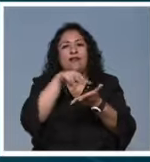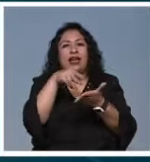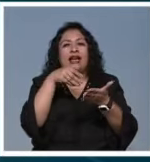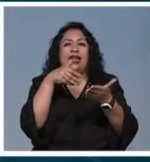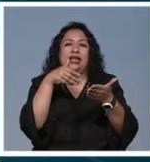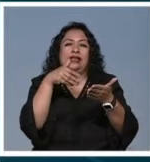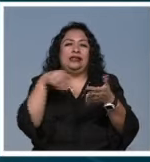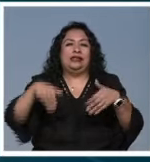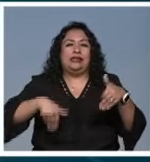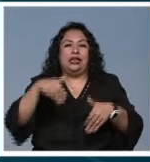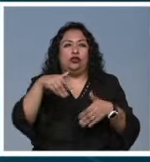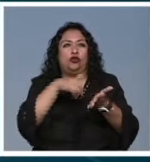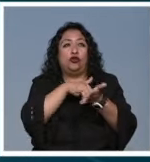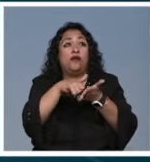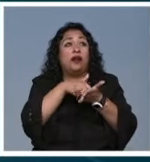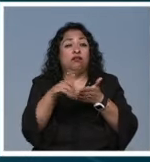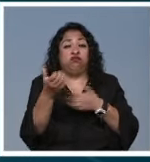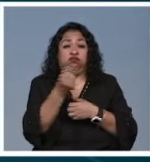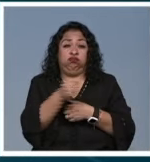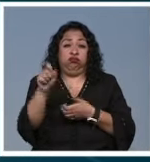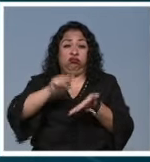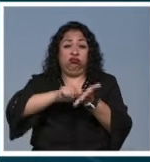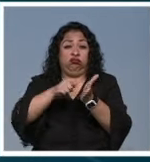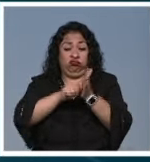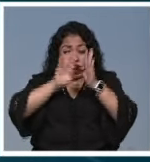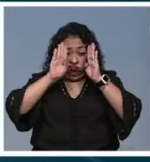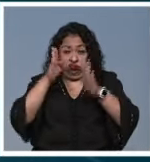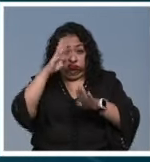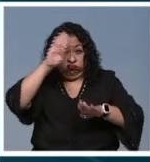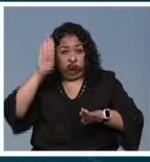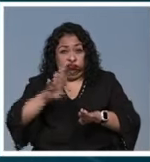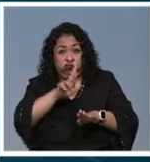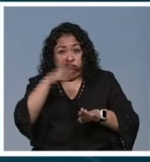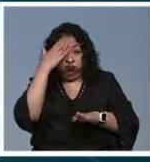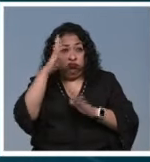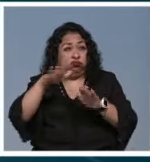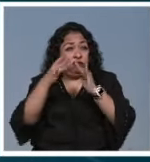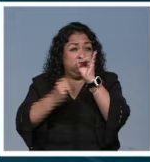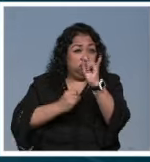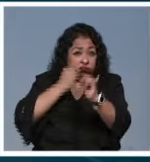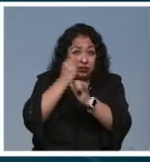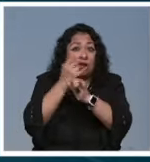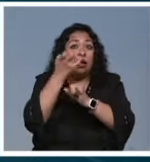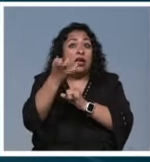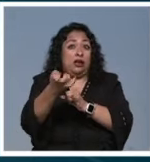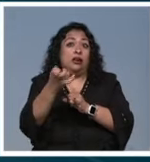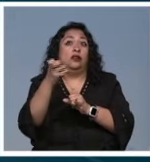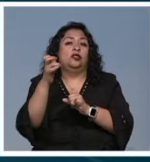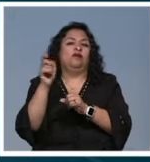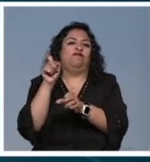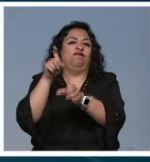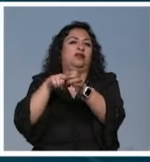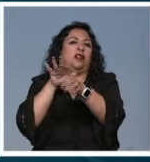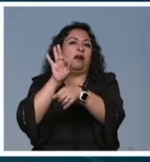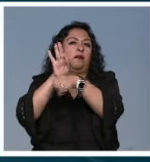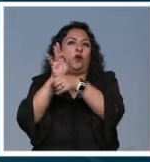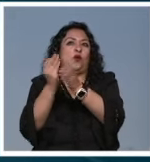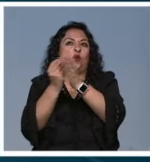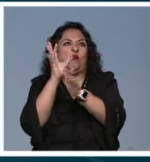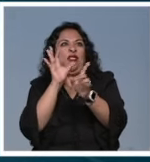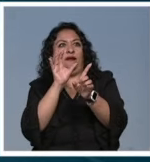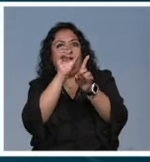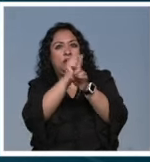York. Serán su destreza técnica, dedicación y talento reconocido a nivel internacional sus principales aliados en este nuevo